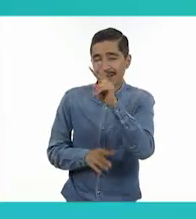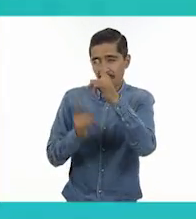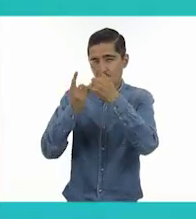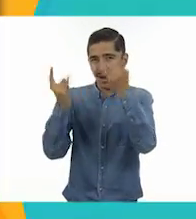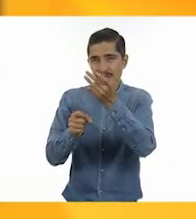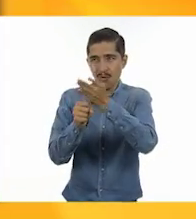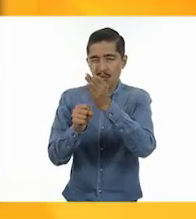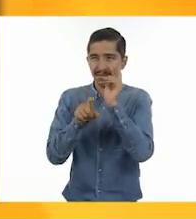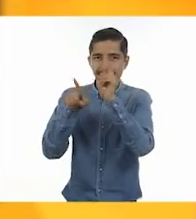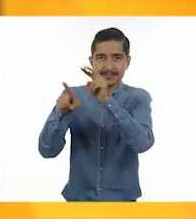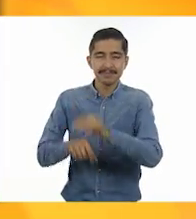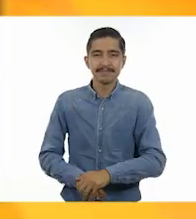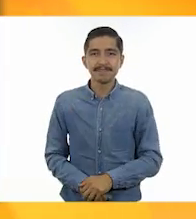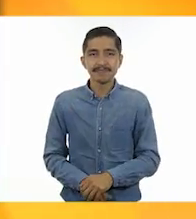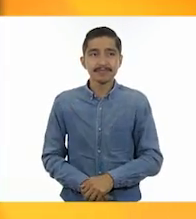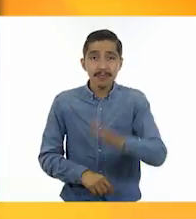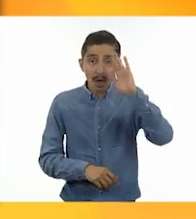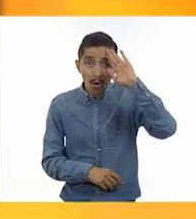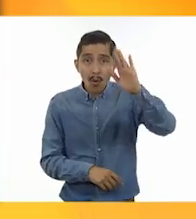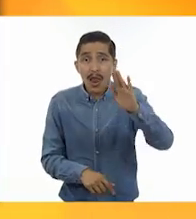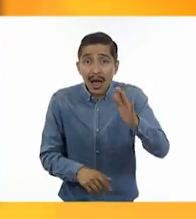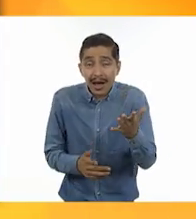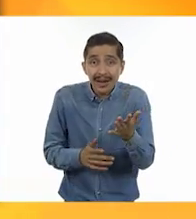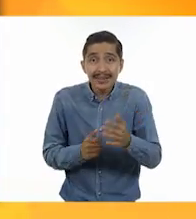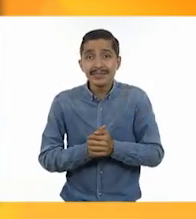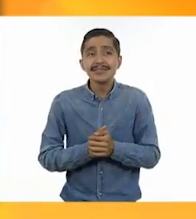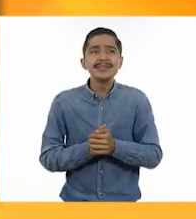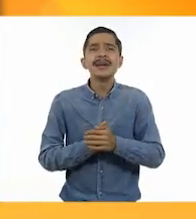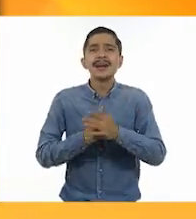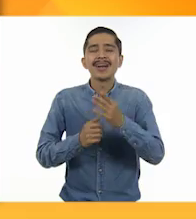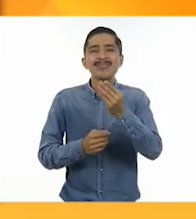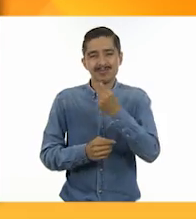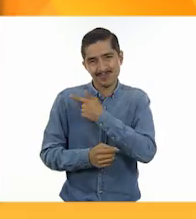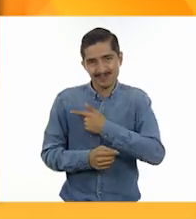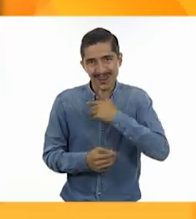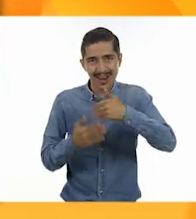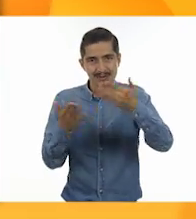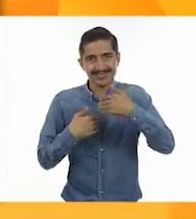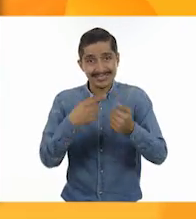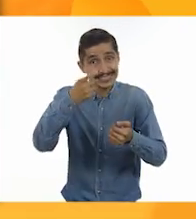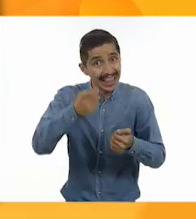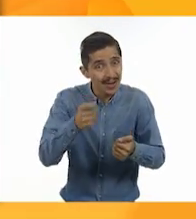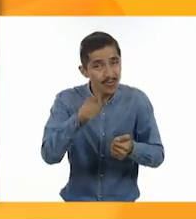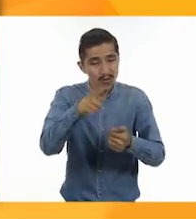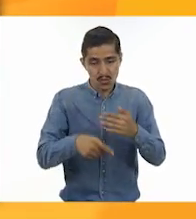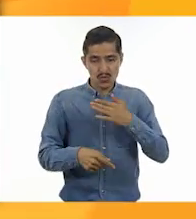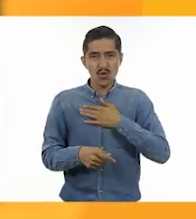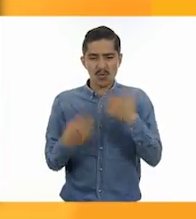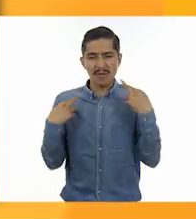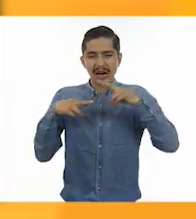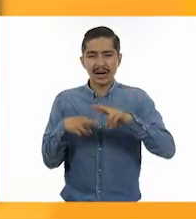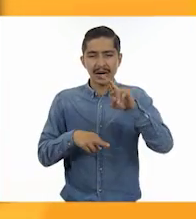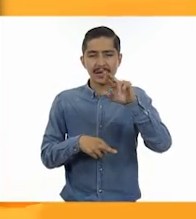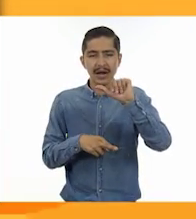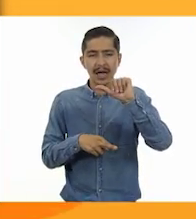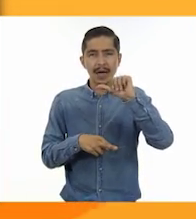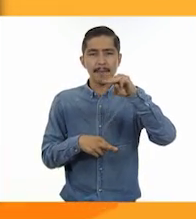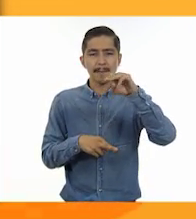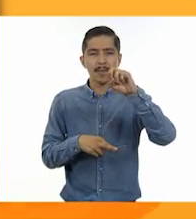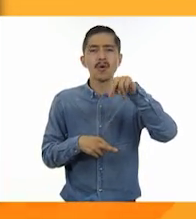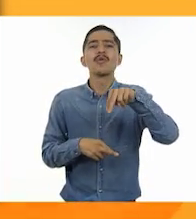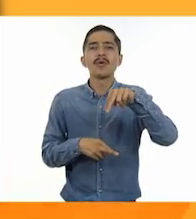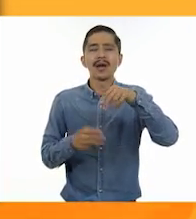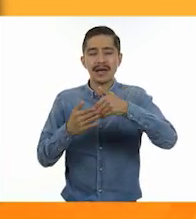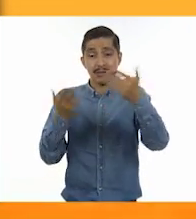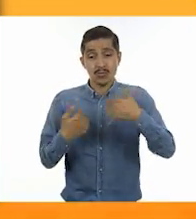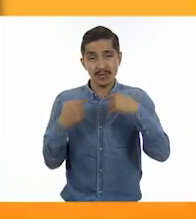hoy. Hola, ¿qué tal? Me da mucho gusto saludarte. Yo soy el profesor Ramón y estoy